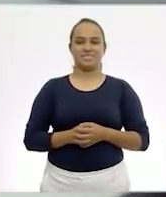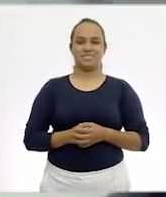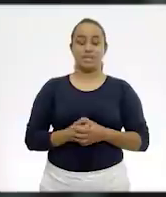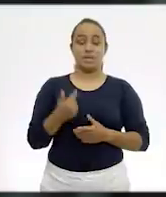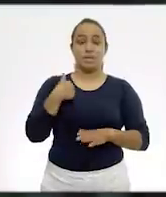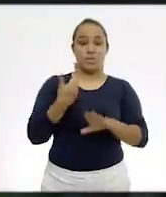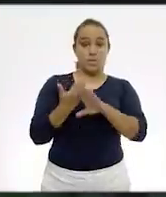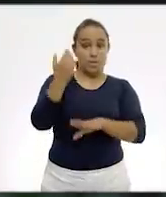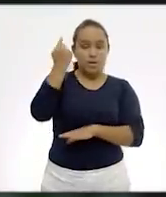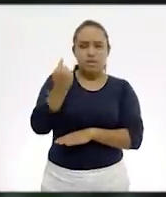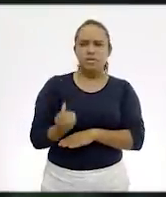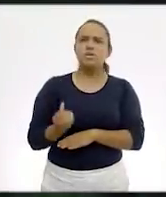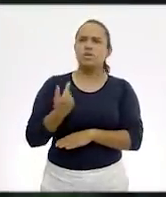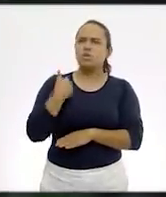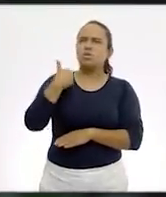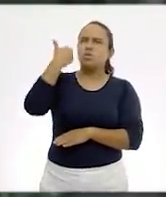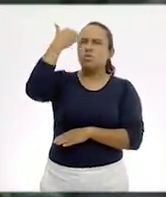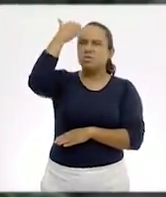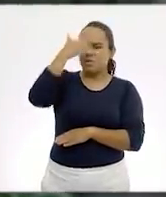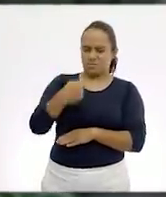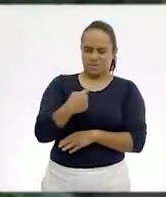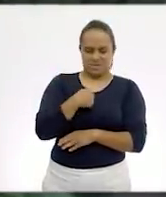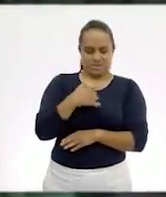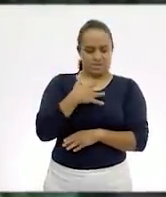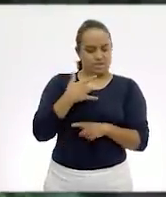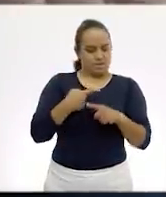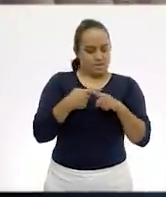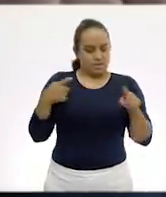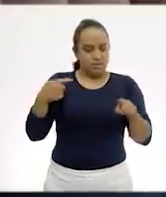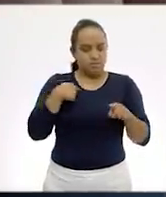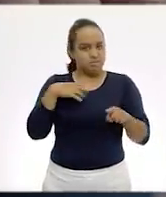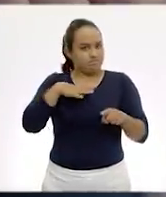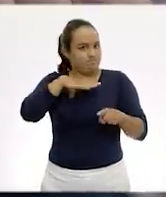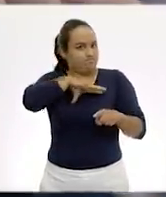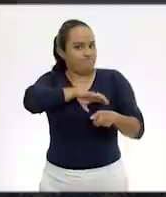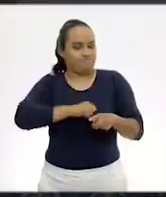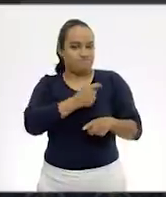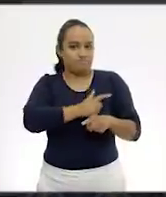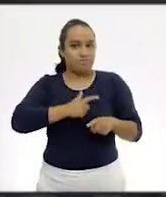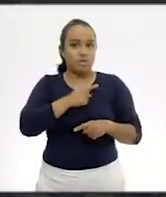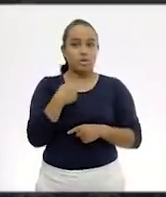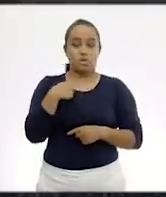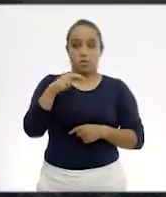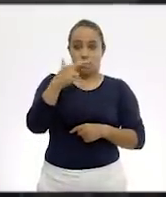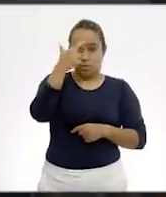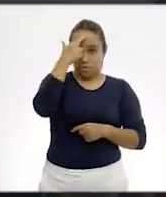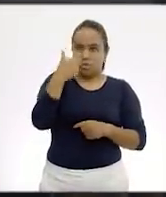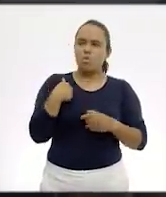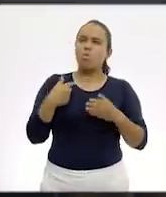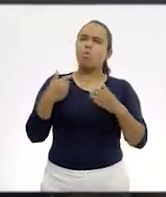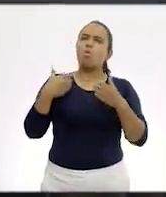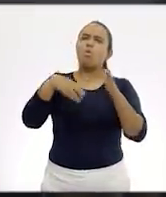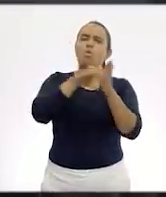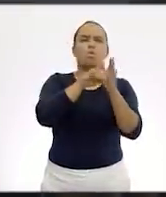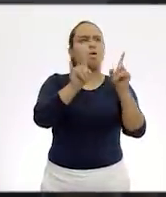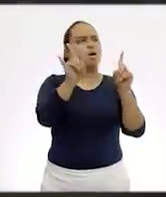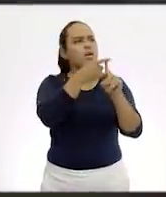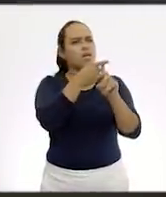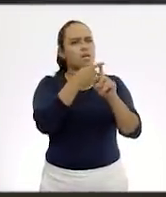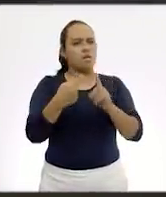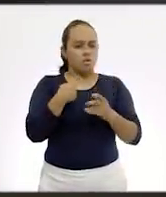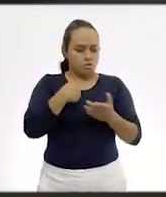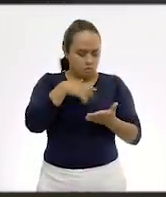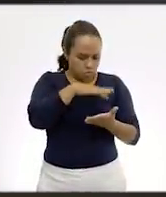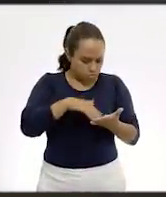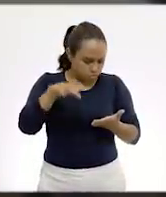Cuando era pequeña, sabía que había algo diferente en mí que me encantaba. Me acuerdo cuando me encerraba en mi cuarto y leía